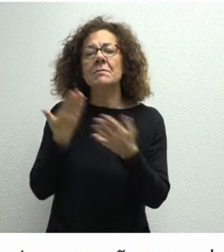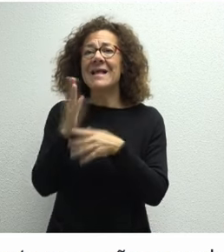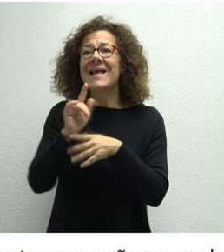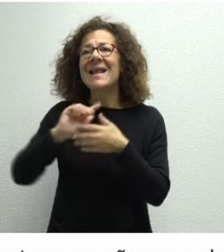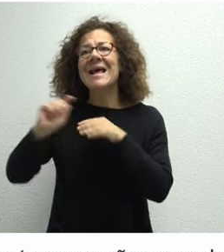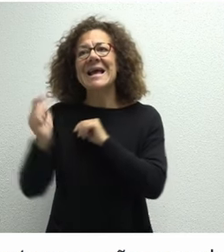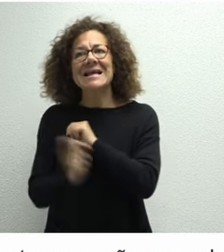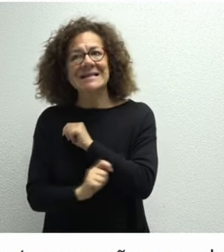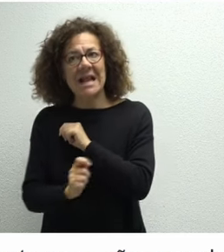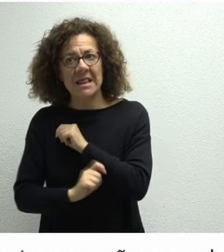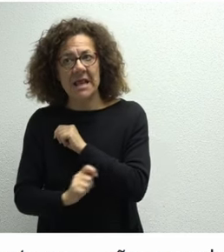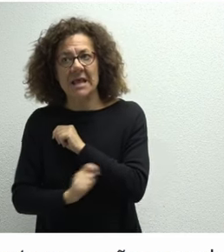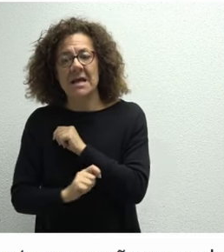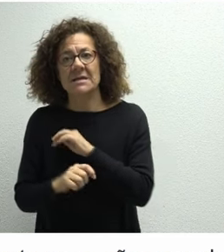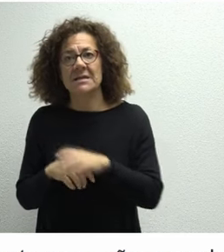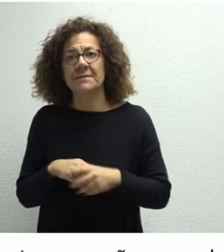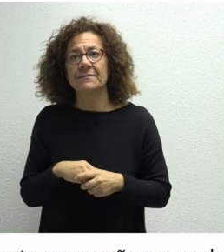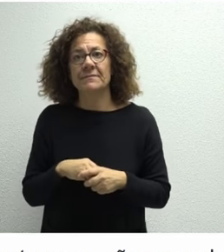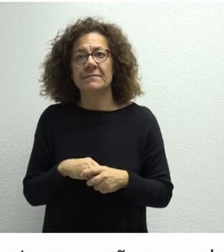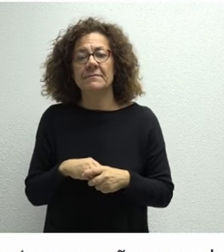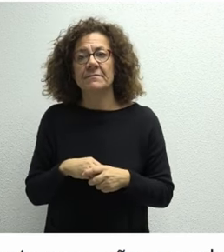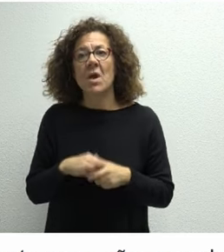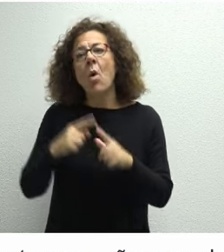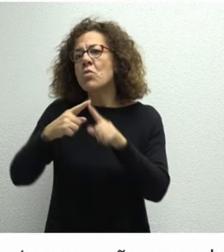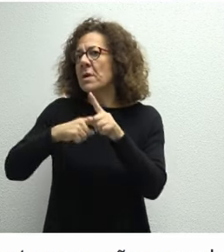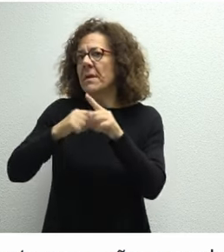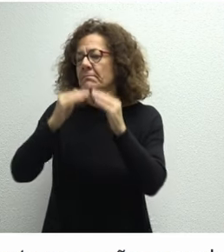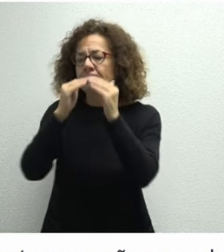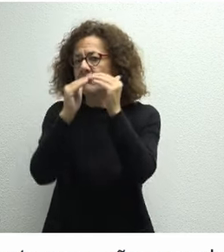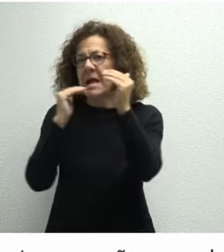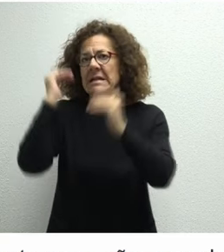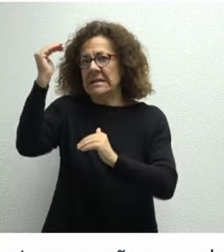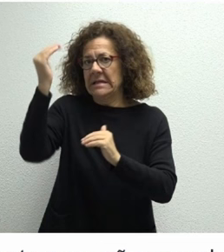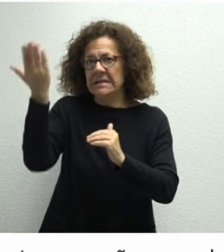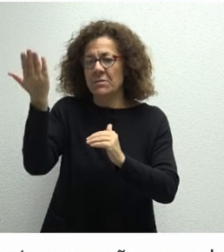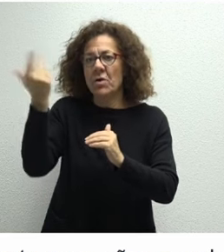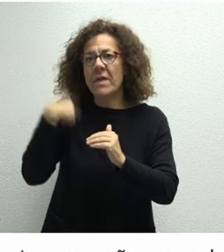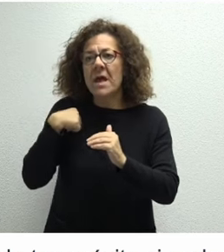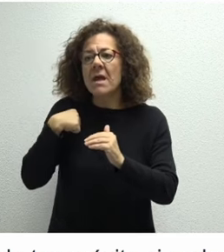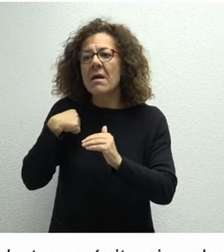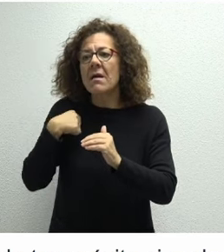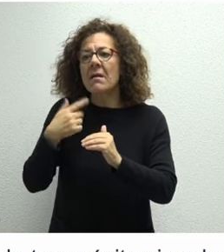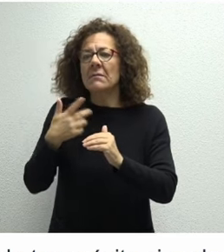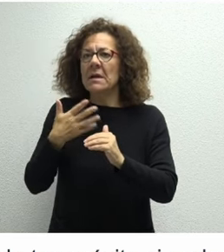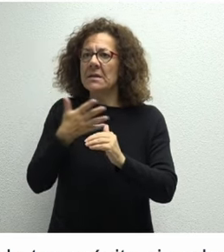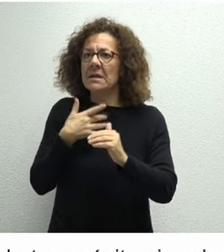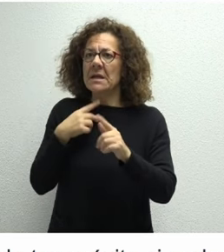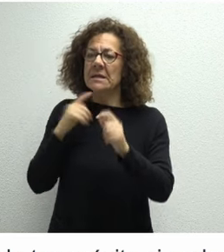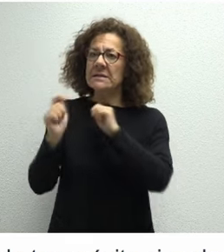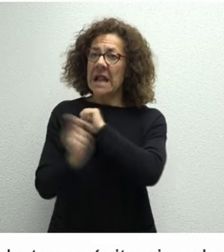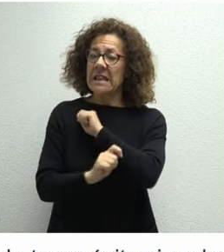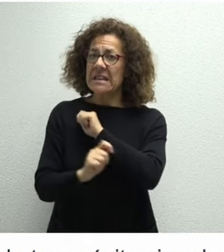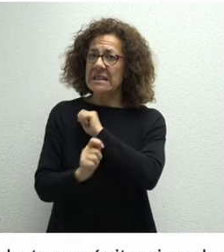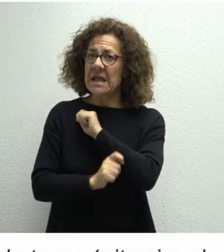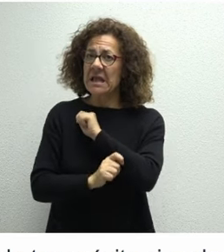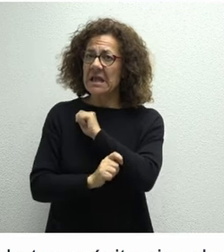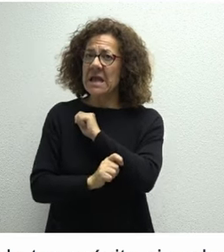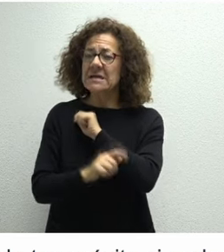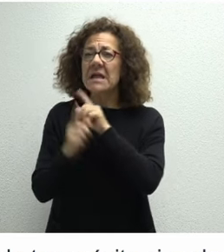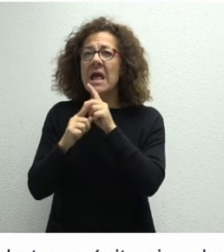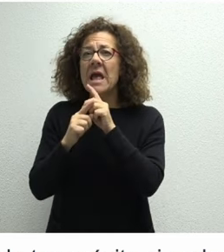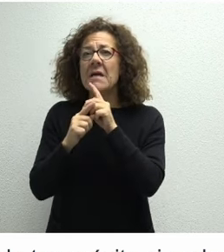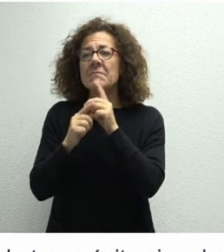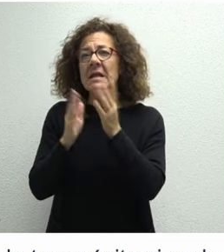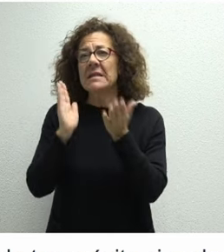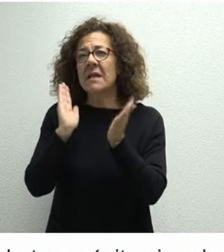estrategias en los niveles más altos no del planteamiento de estado positivo no estrategias de de intervención